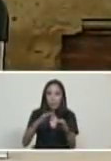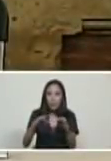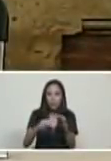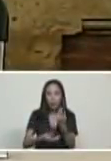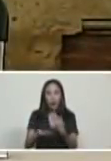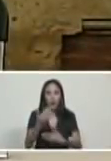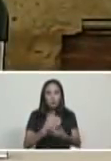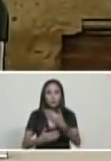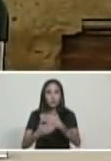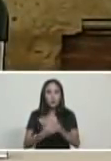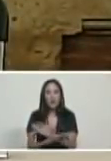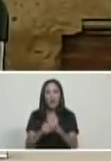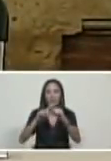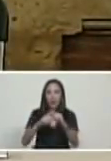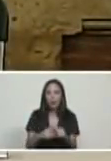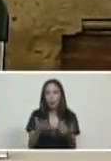negociaciones.